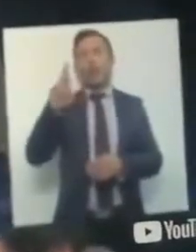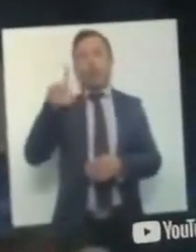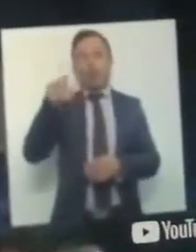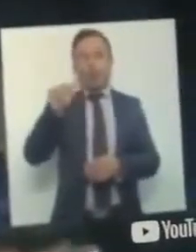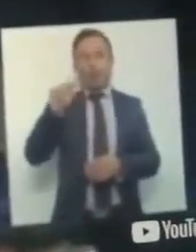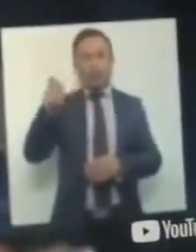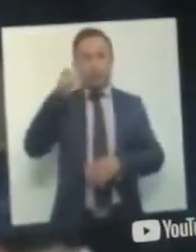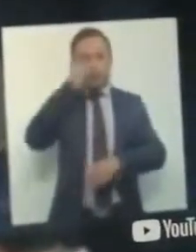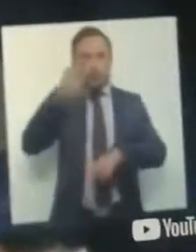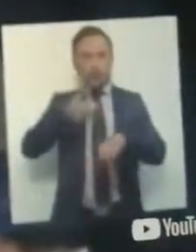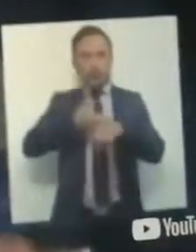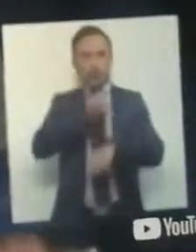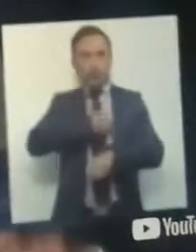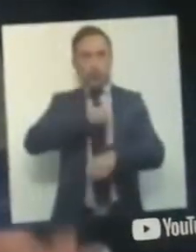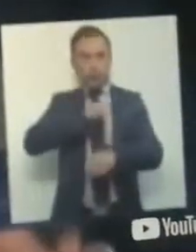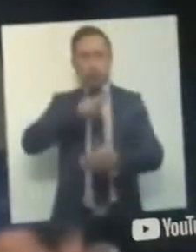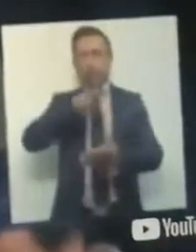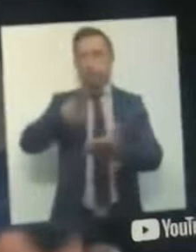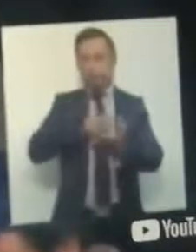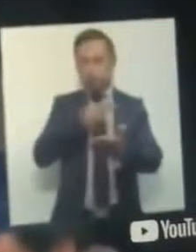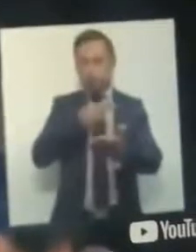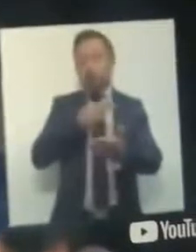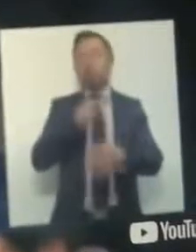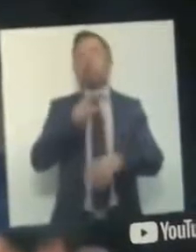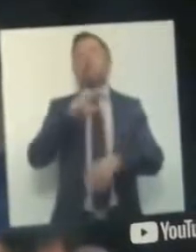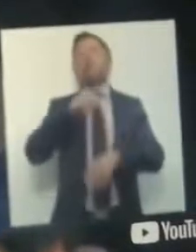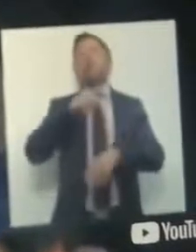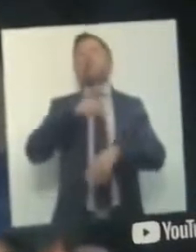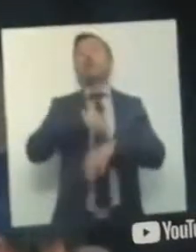Salud, presente. Doctor Hugo